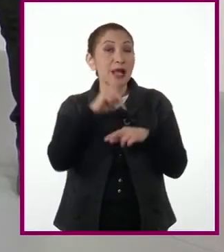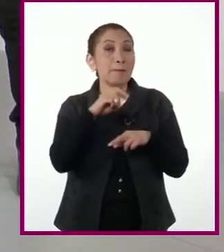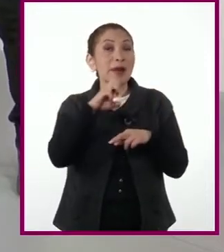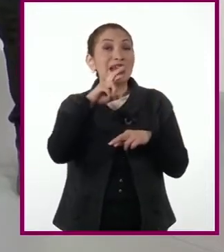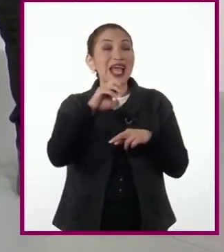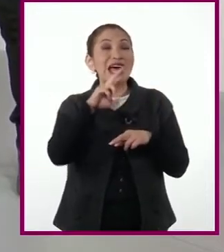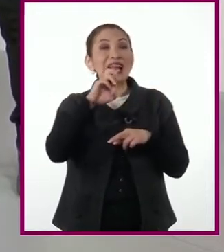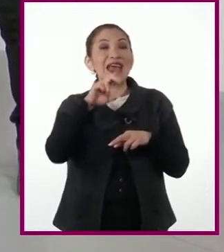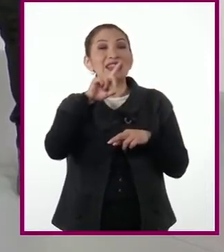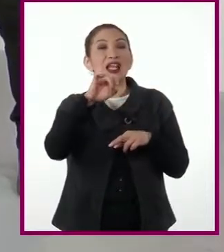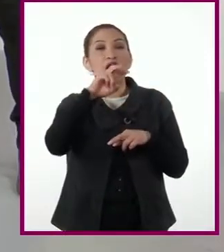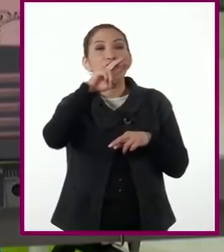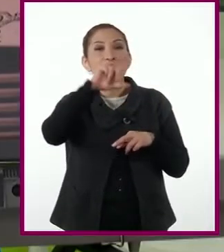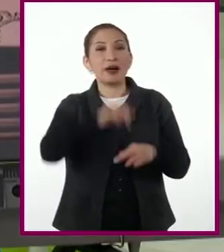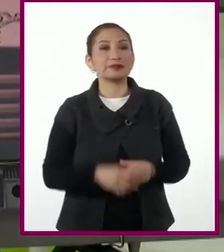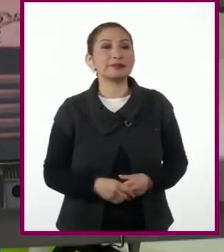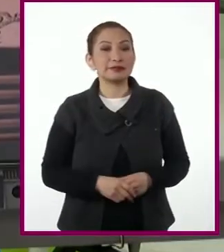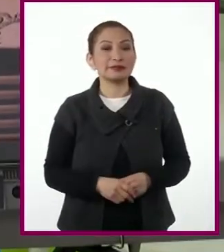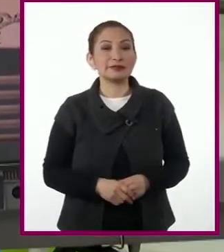María Radilova.